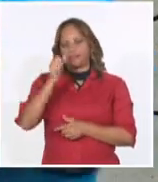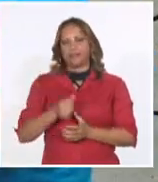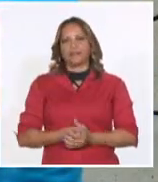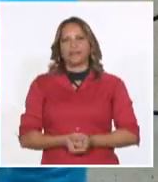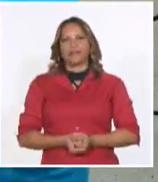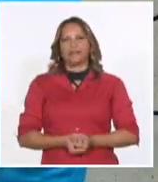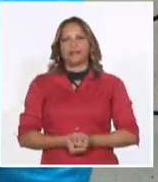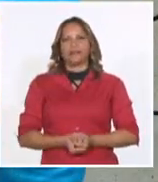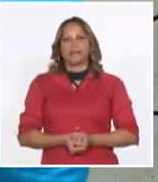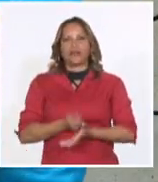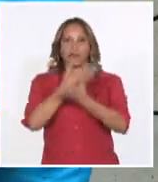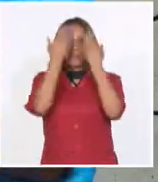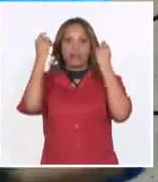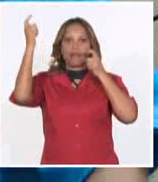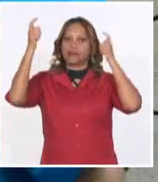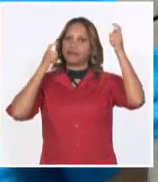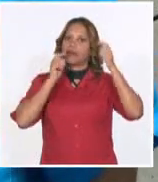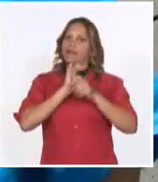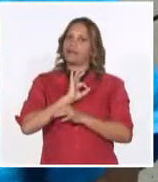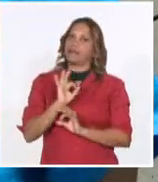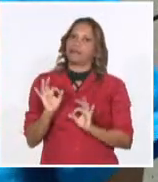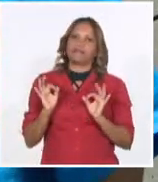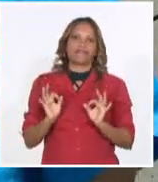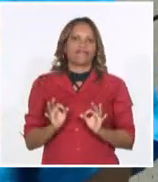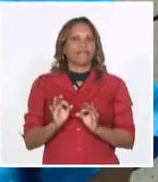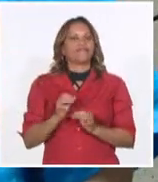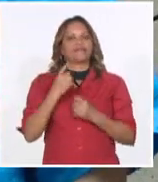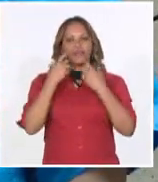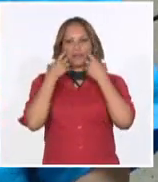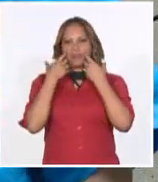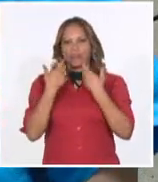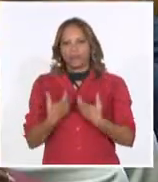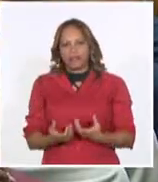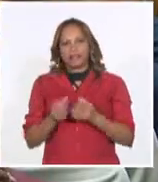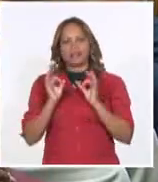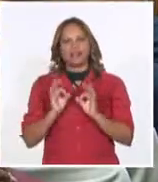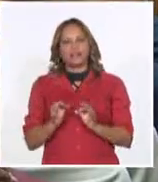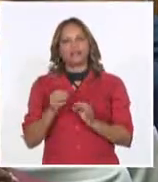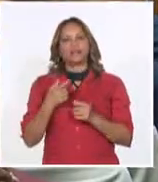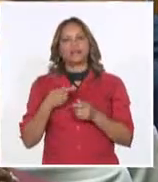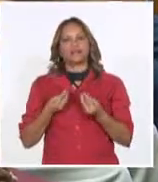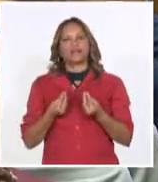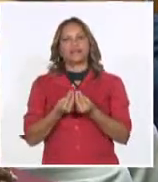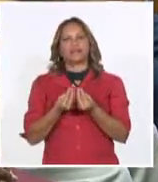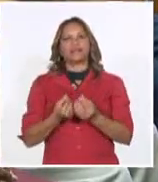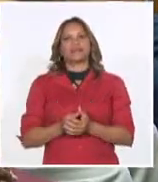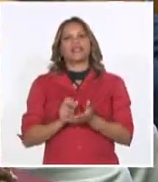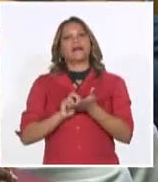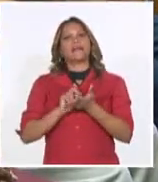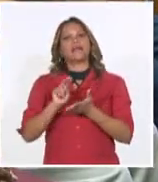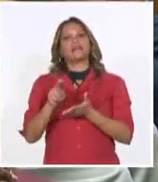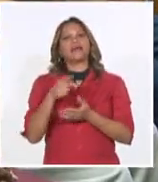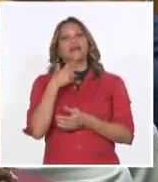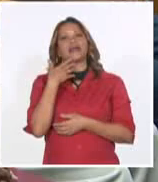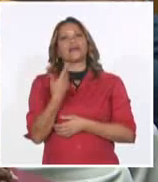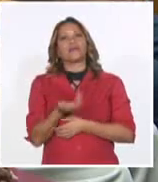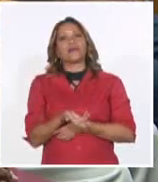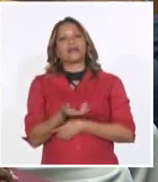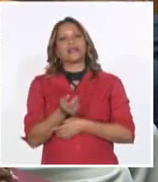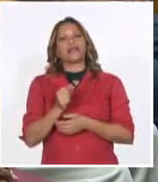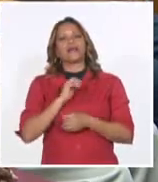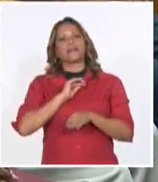vamos a olvidarnos de Chávez tampoco, porque es importante tenerlo presente. El mensaje que traemos es un mensaje de